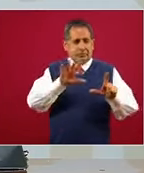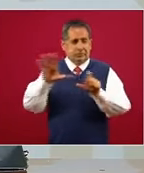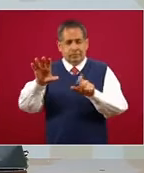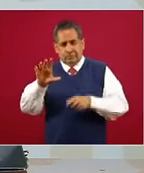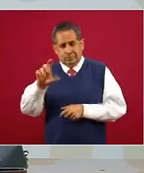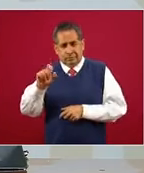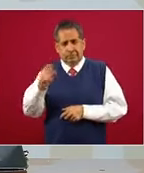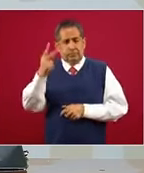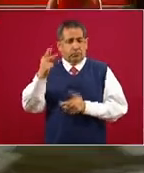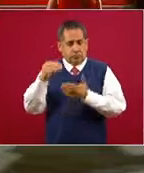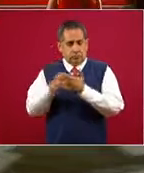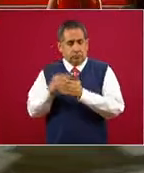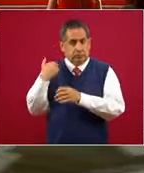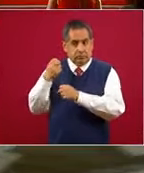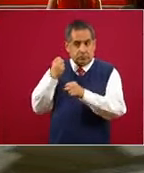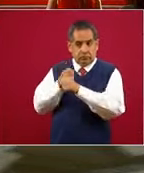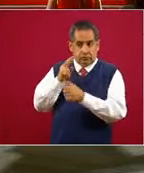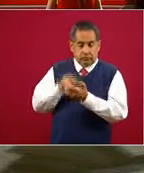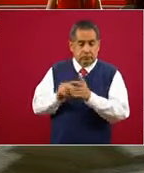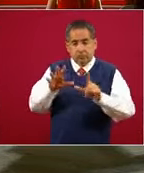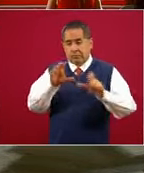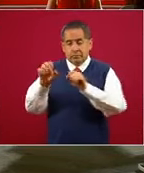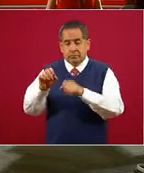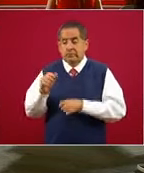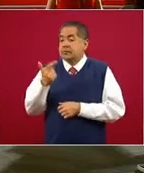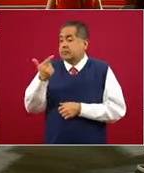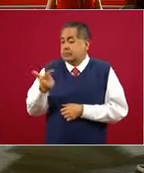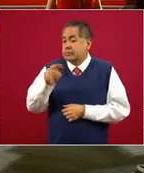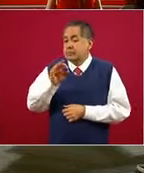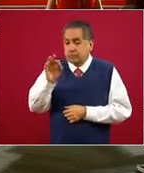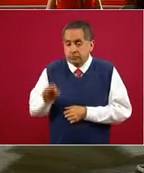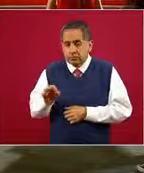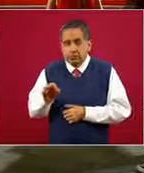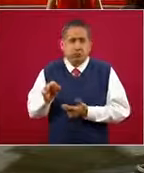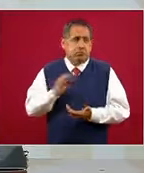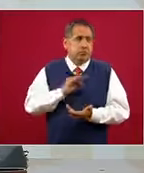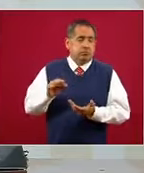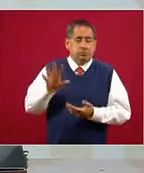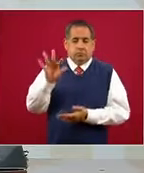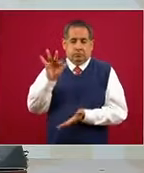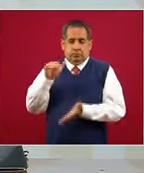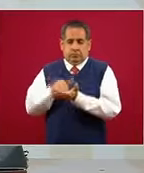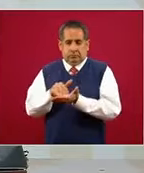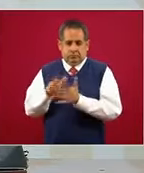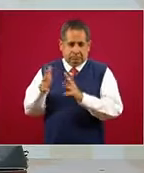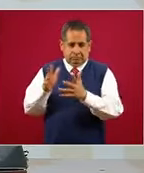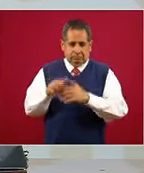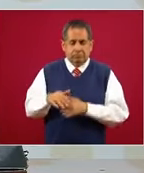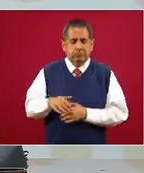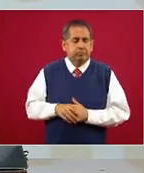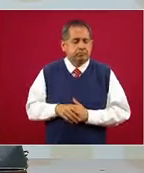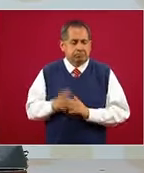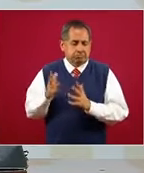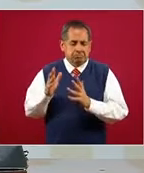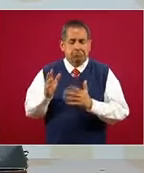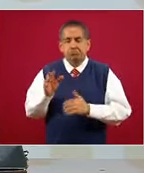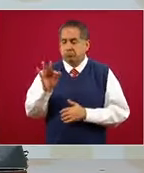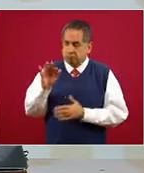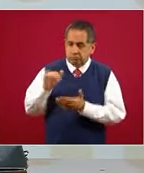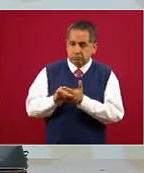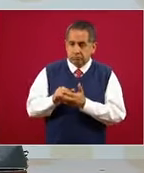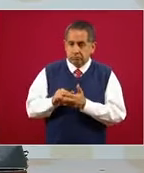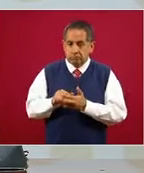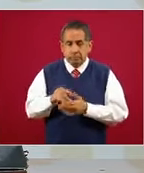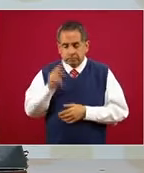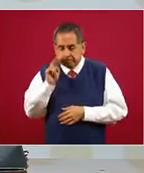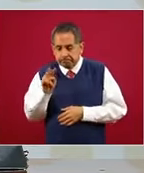722,000, tomando el dato de 2018, 7%, que son 40,000, números redondos,